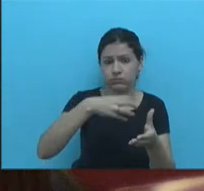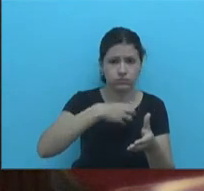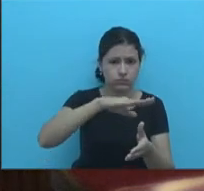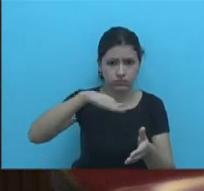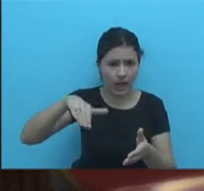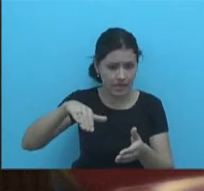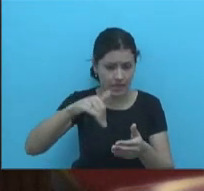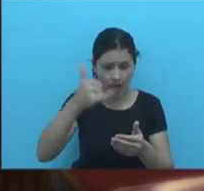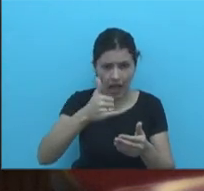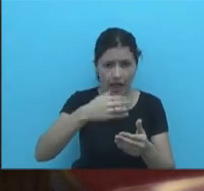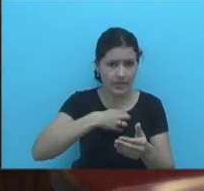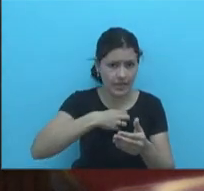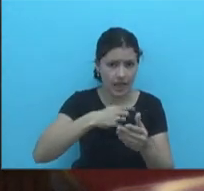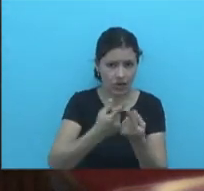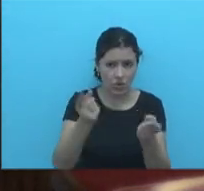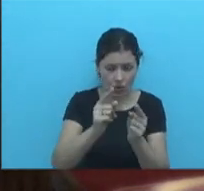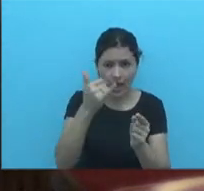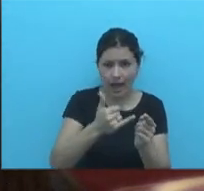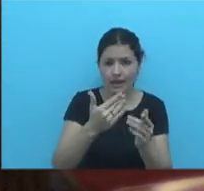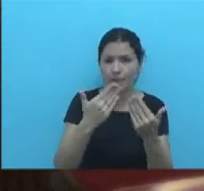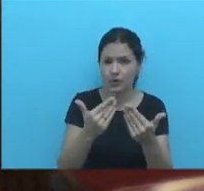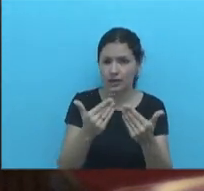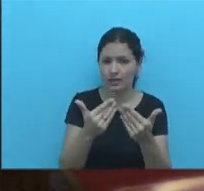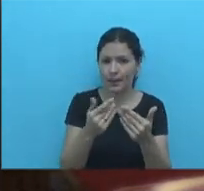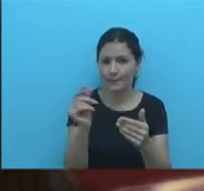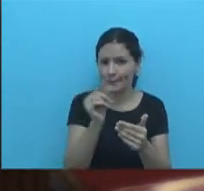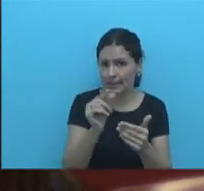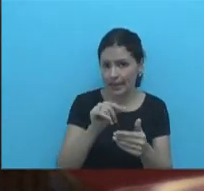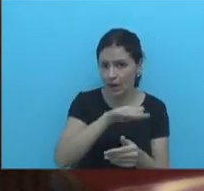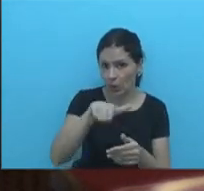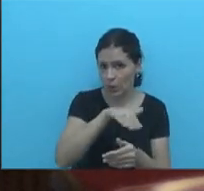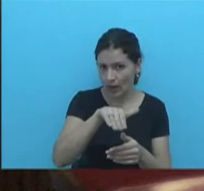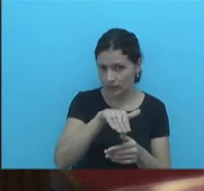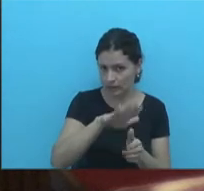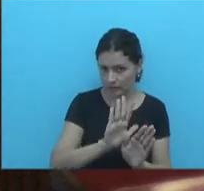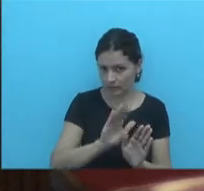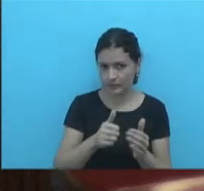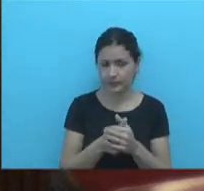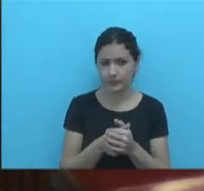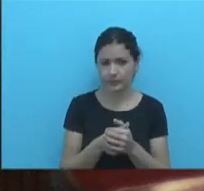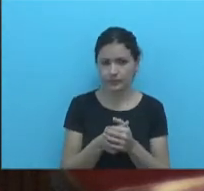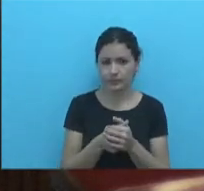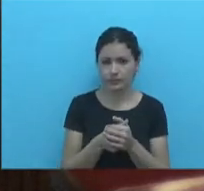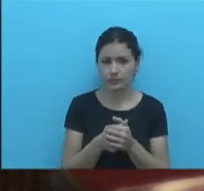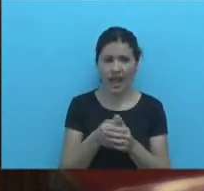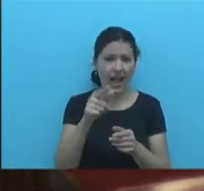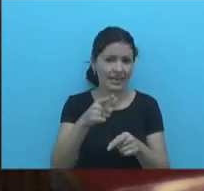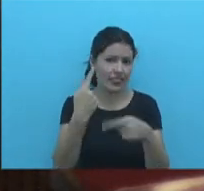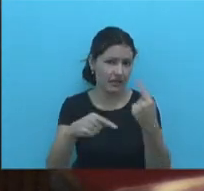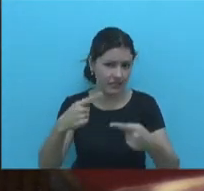mayor parte de la provincia utilizando las escuelas técnicas, los elementos que ya se